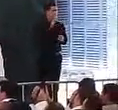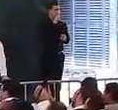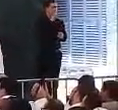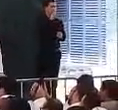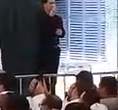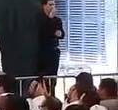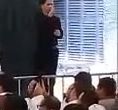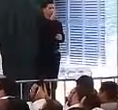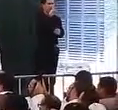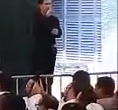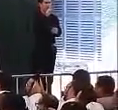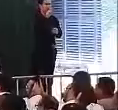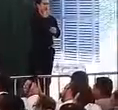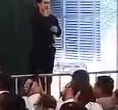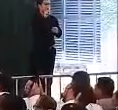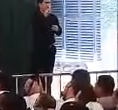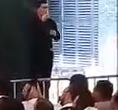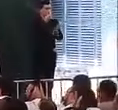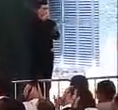no soy lagarto.